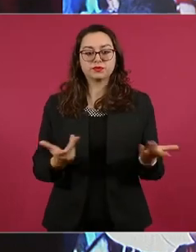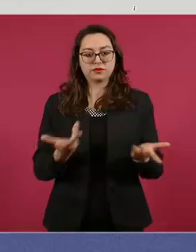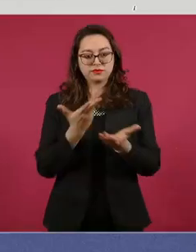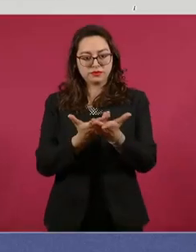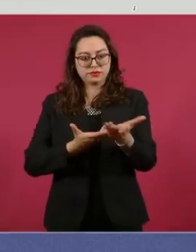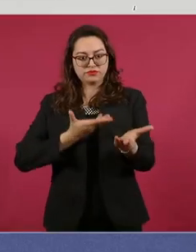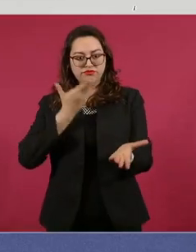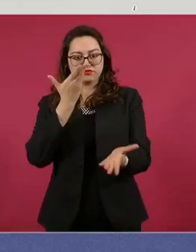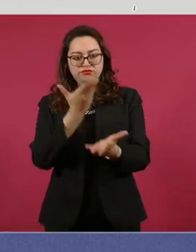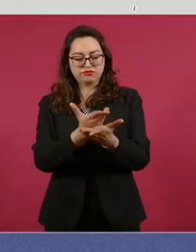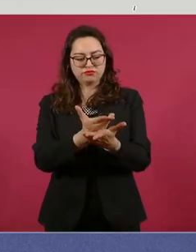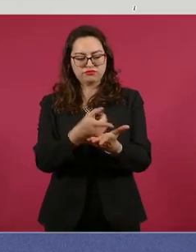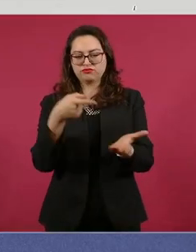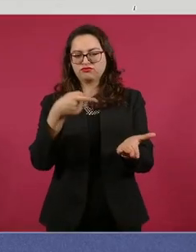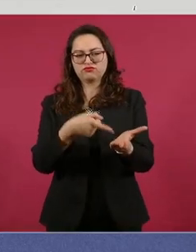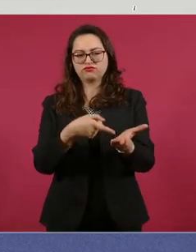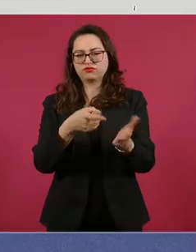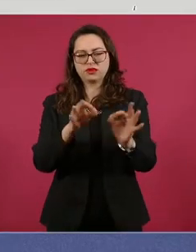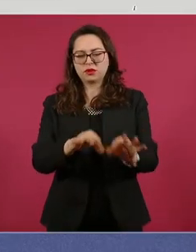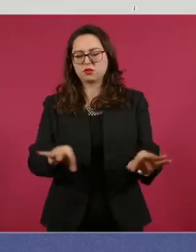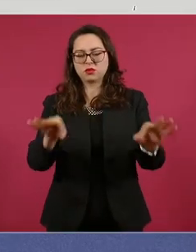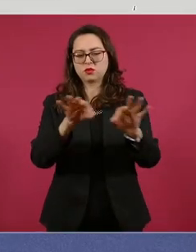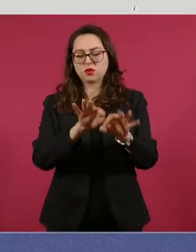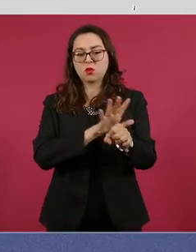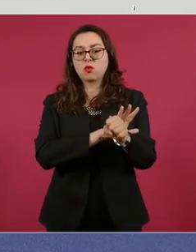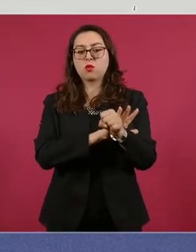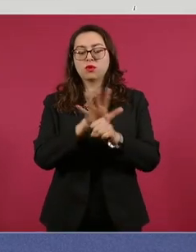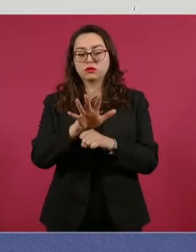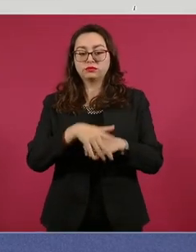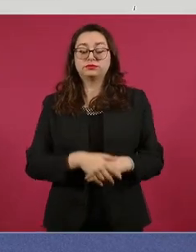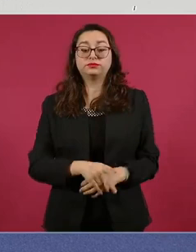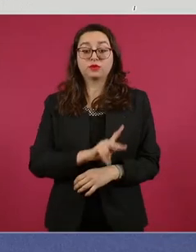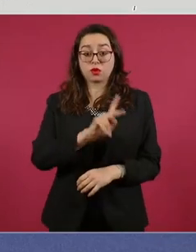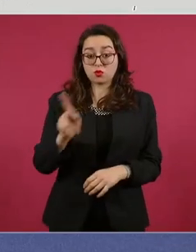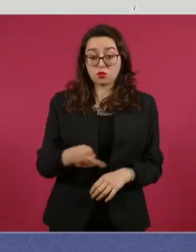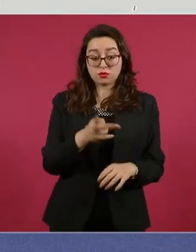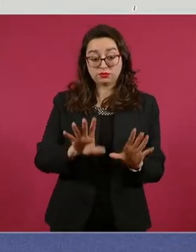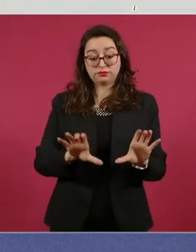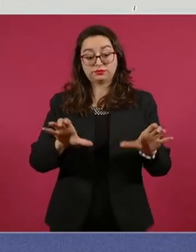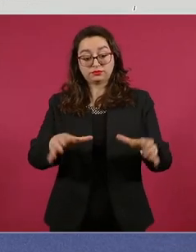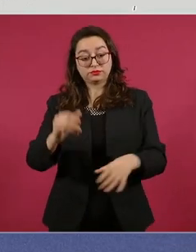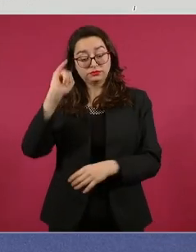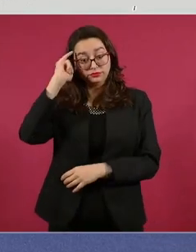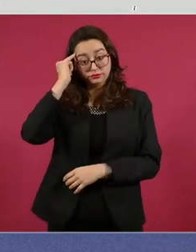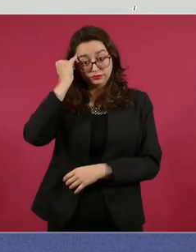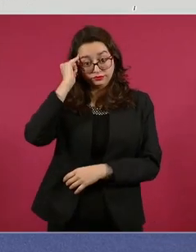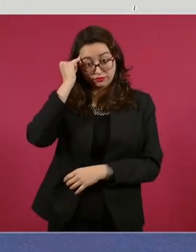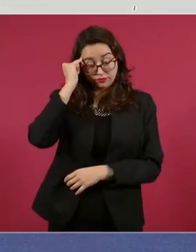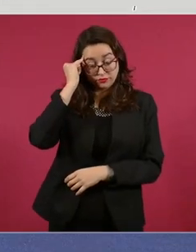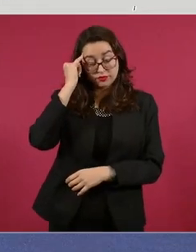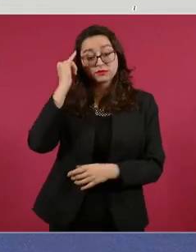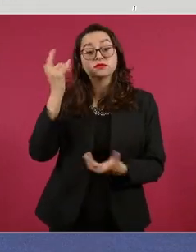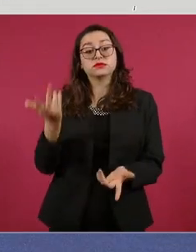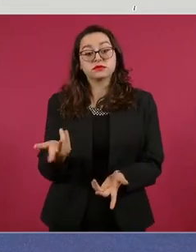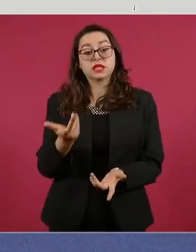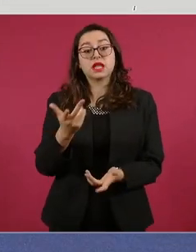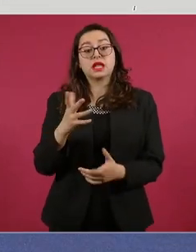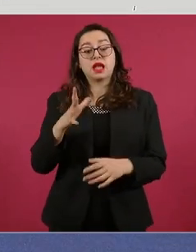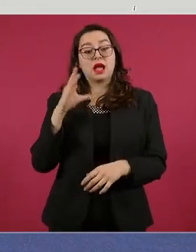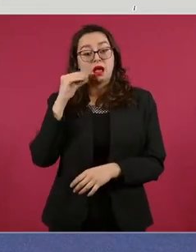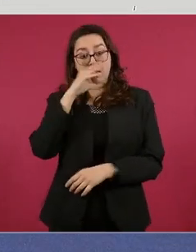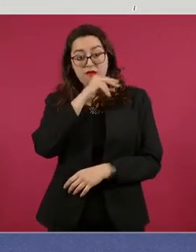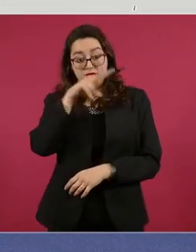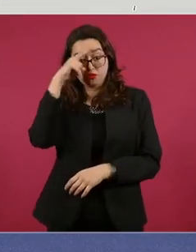reforma es el reconocimiento de los pueblos y comunidades indígenas y afromexicanas como sujetos de derecho público